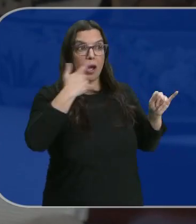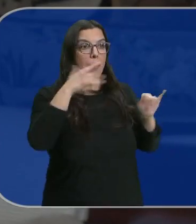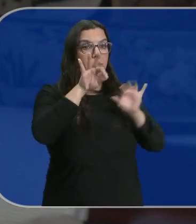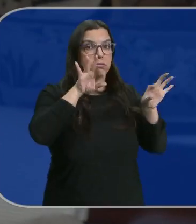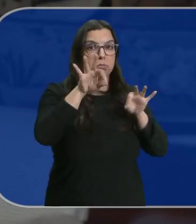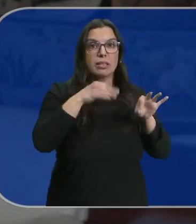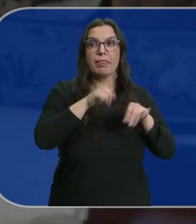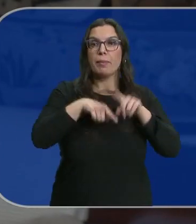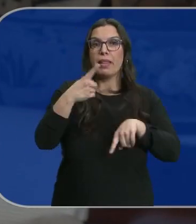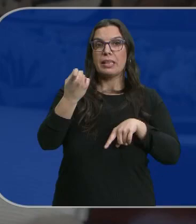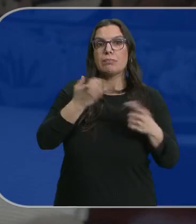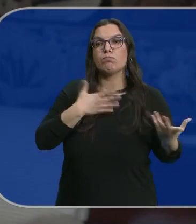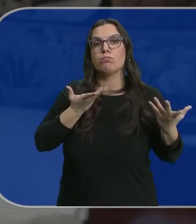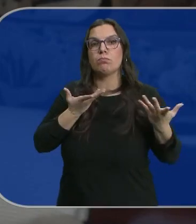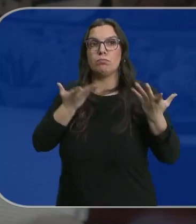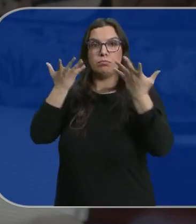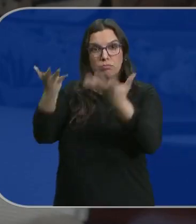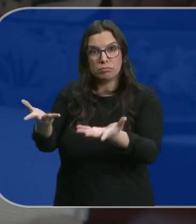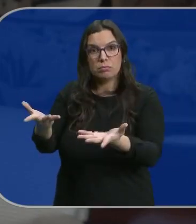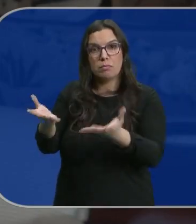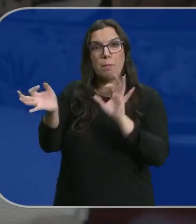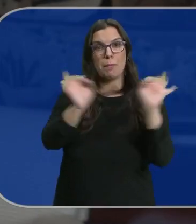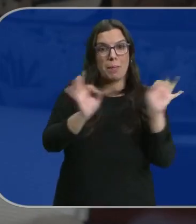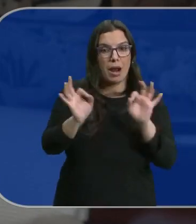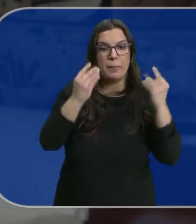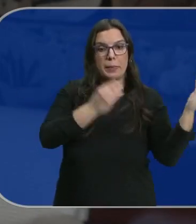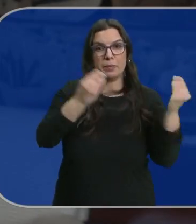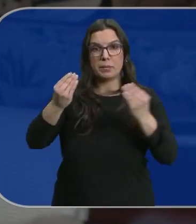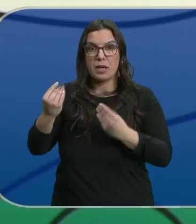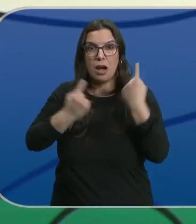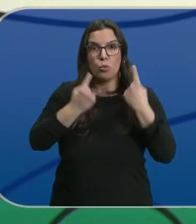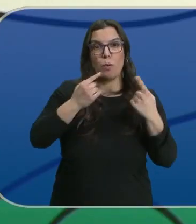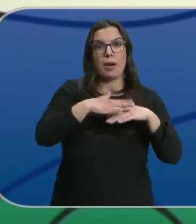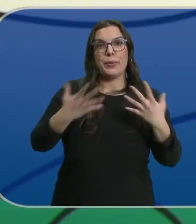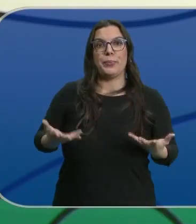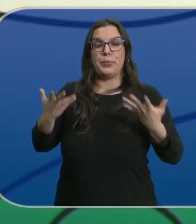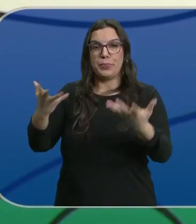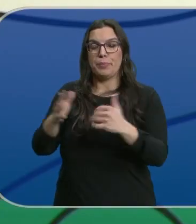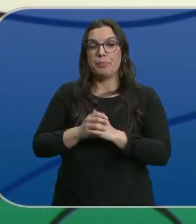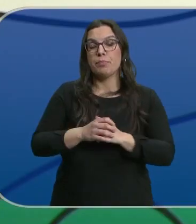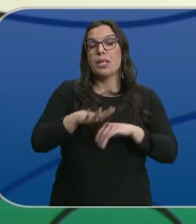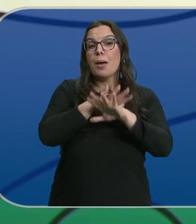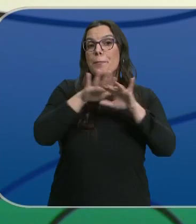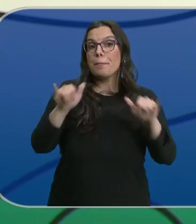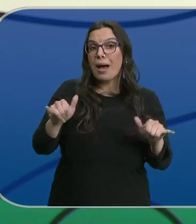pues la necesidad de poder poner a punto algunos de ellos. La paz nacerá negociando